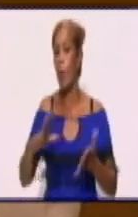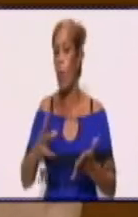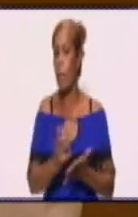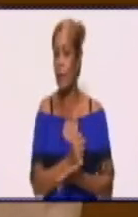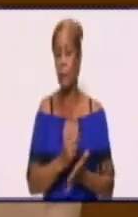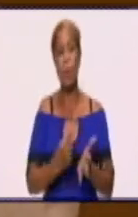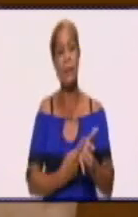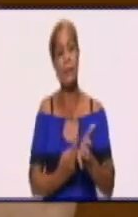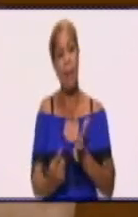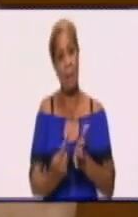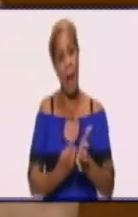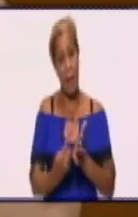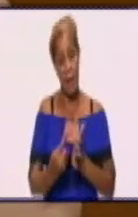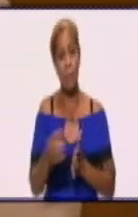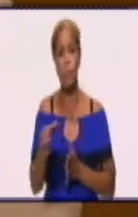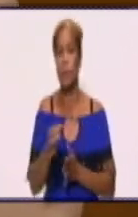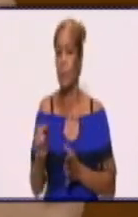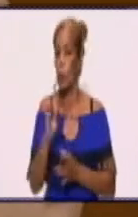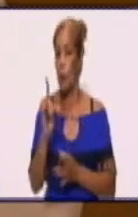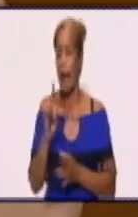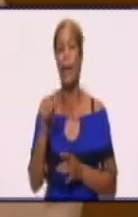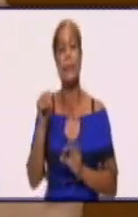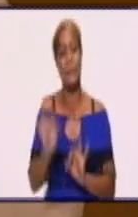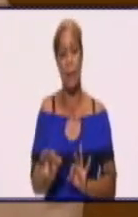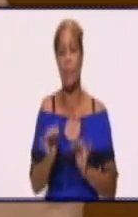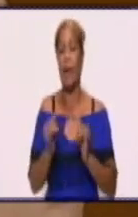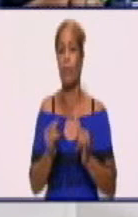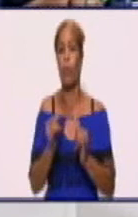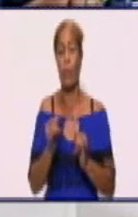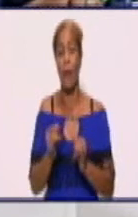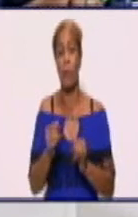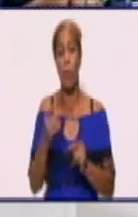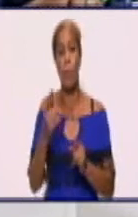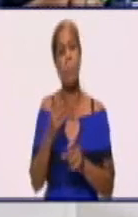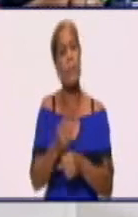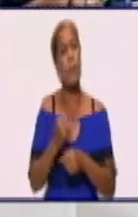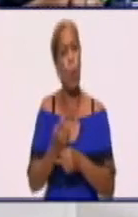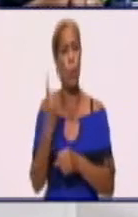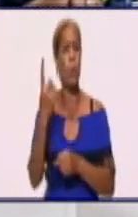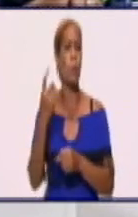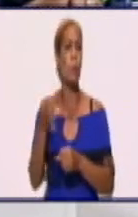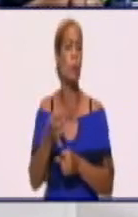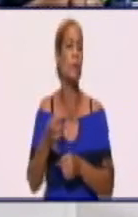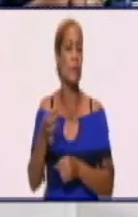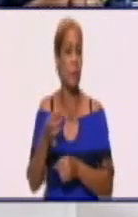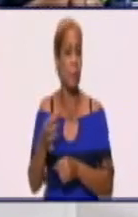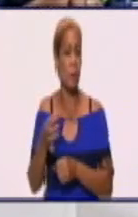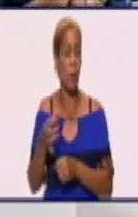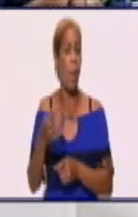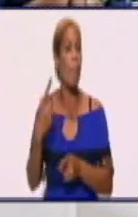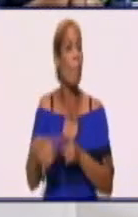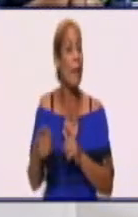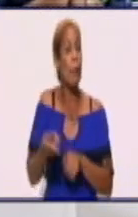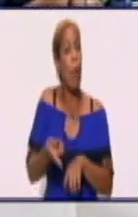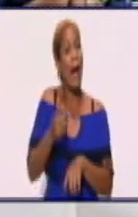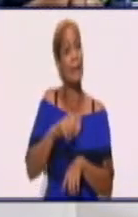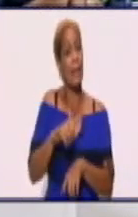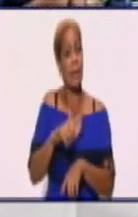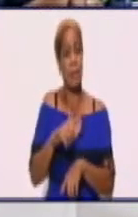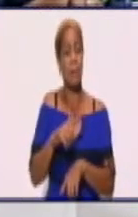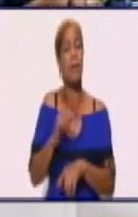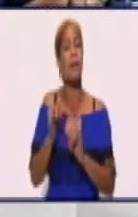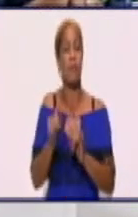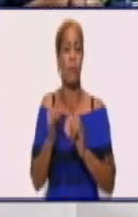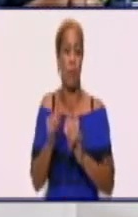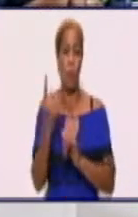otro, Pilón era el que llevaba varios días sin reporte y ayer, por ejemplo, tuvo un reporte. Eso incide directamente en que en los últimos 15 días,